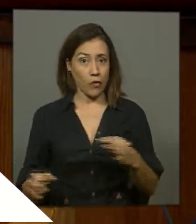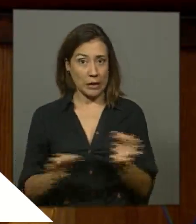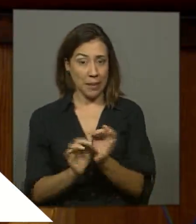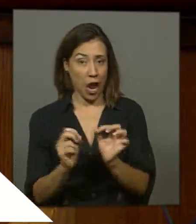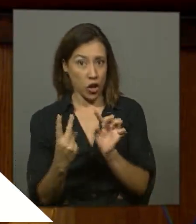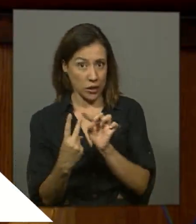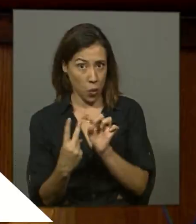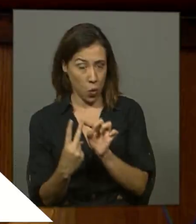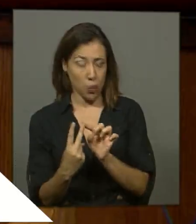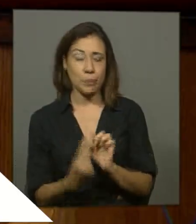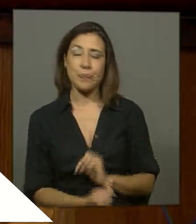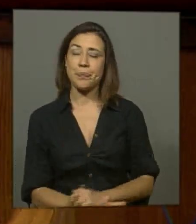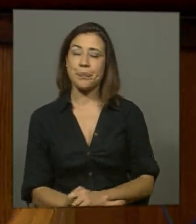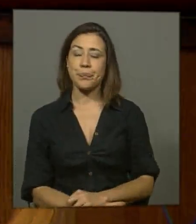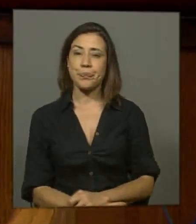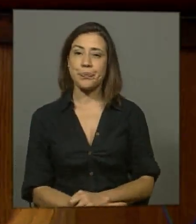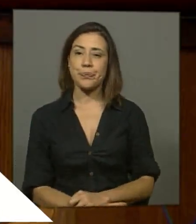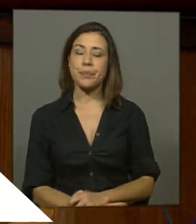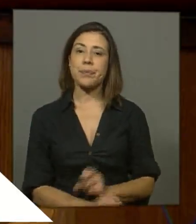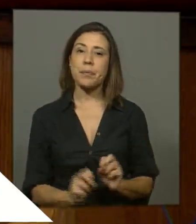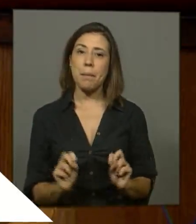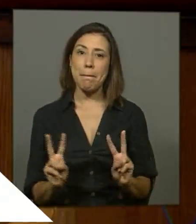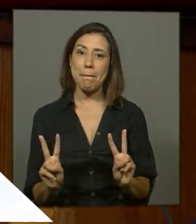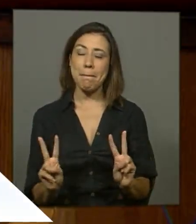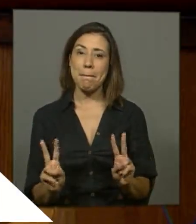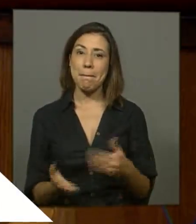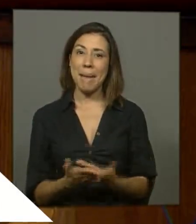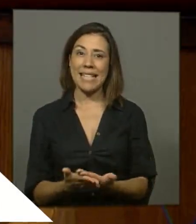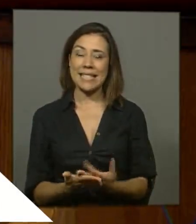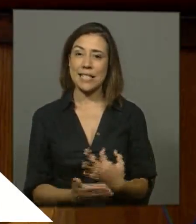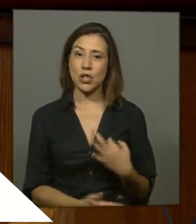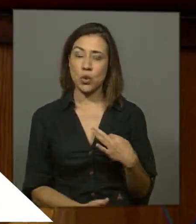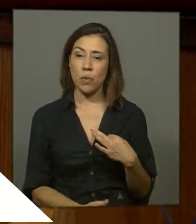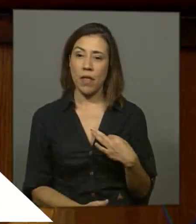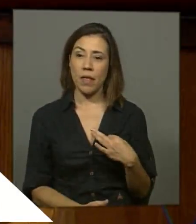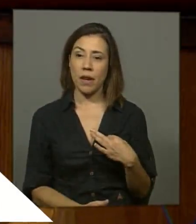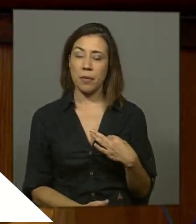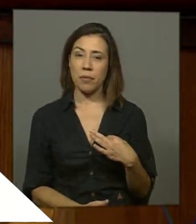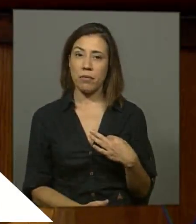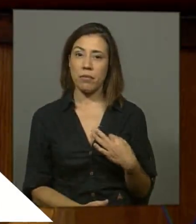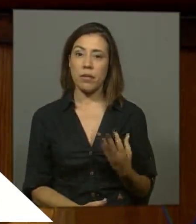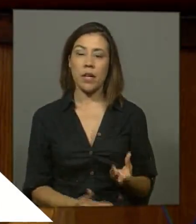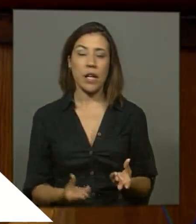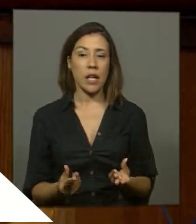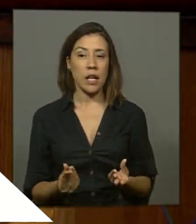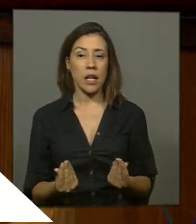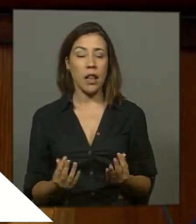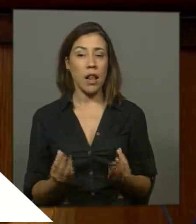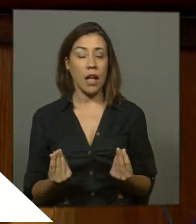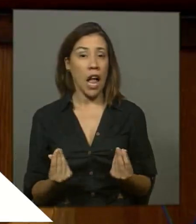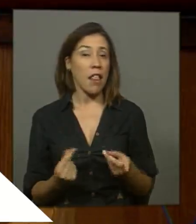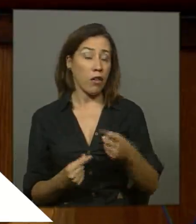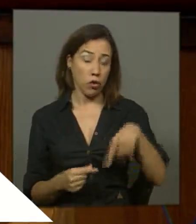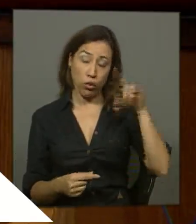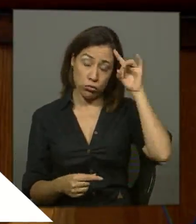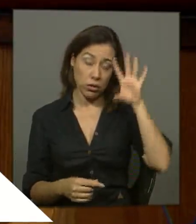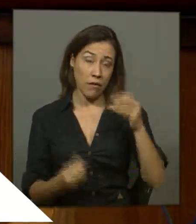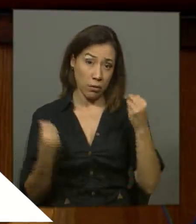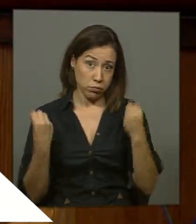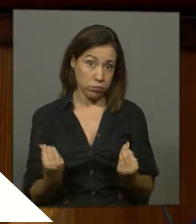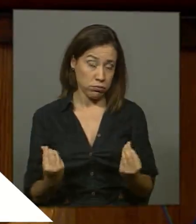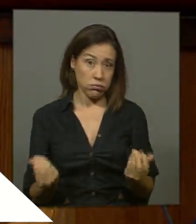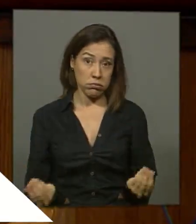primero Paz Ciudadana de cuya calidad de cuya reputación Nadie puede tener